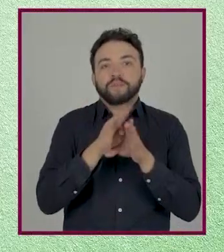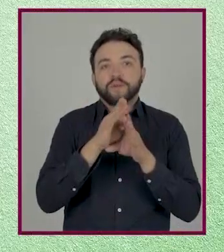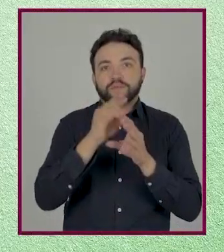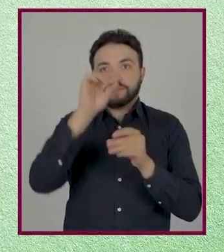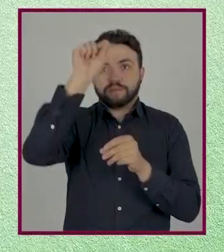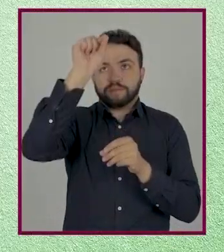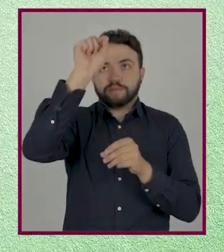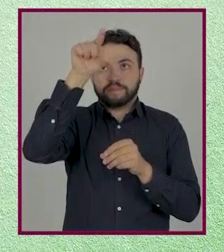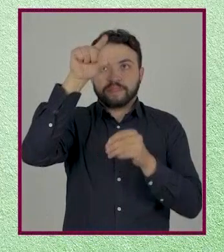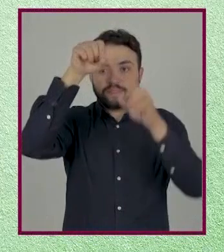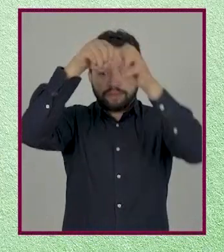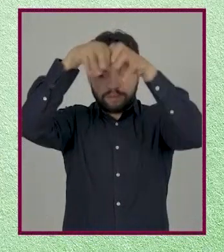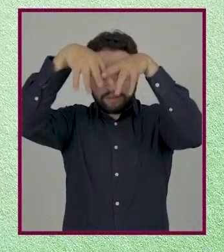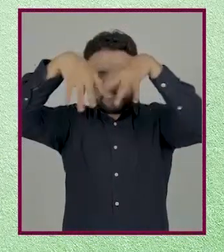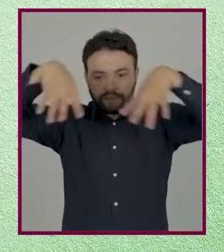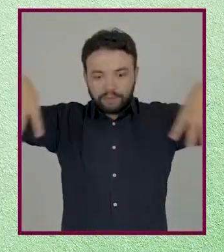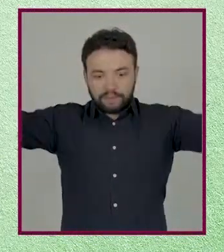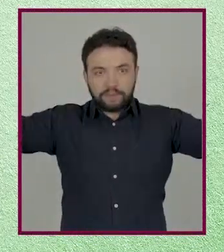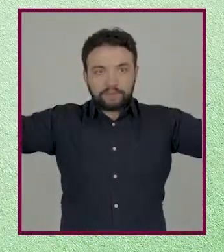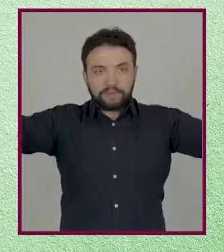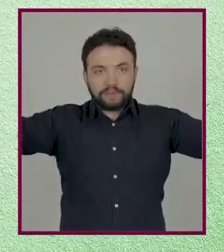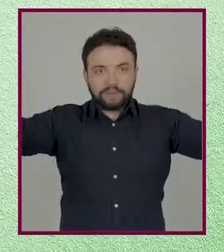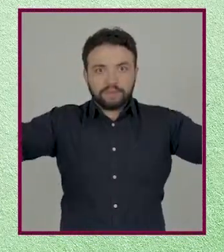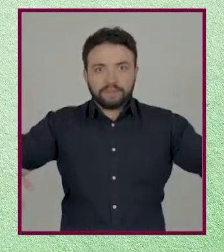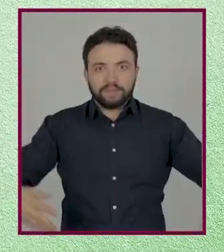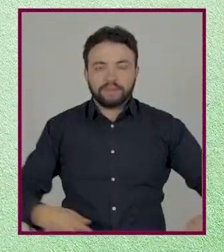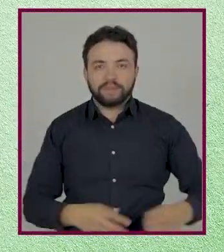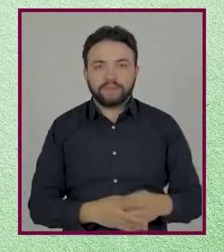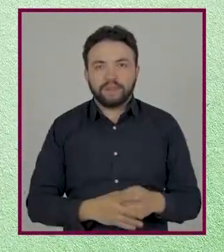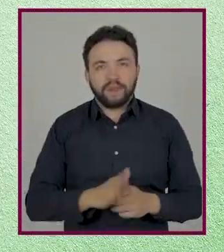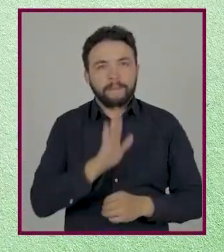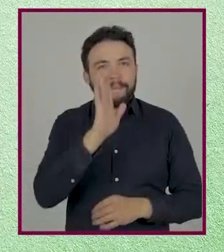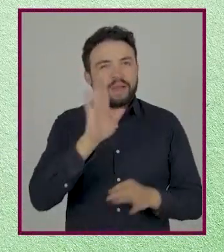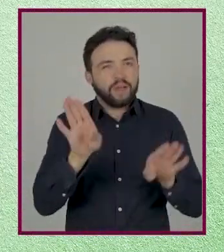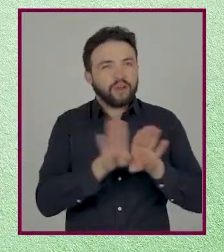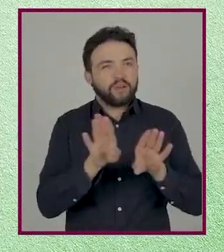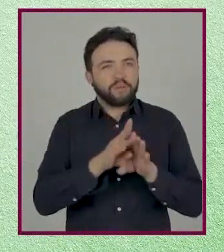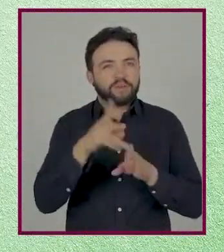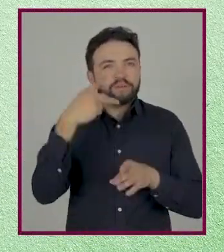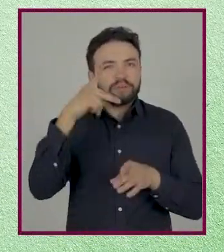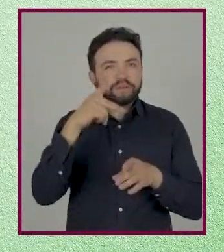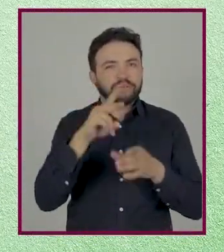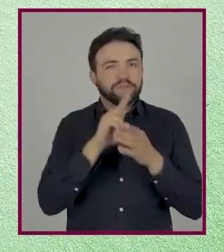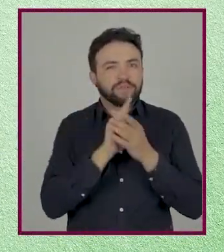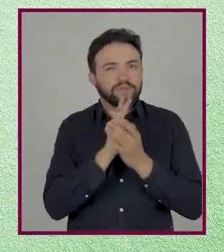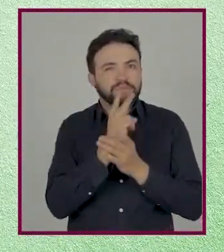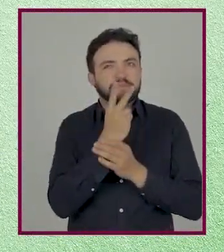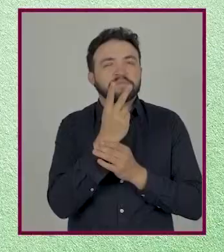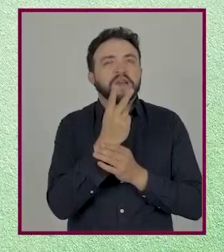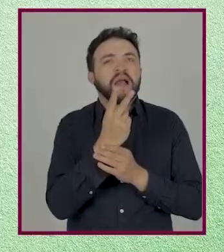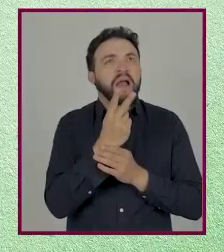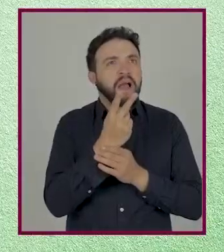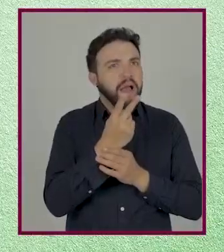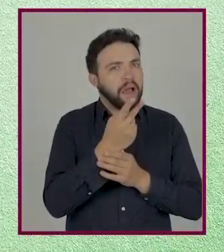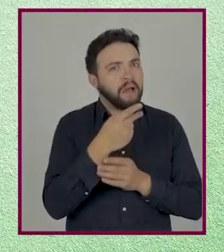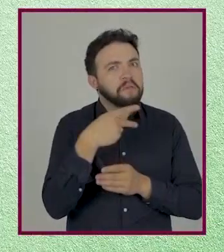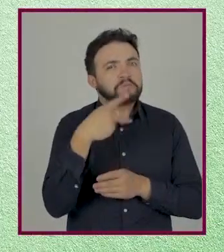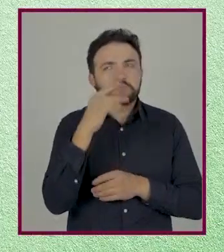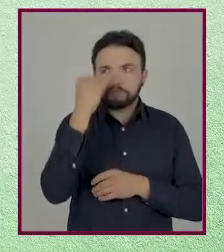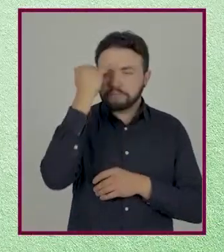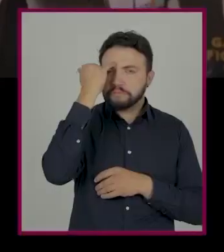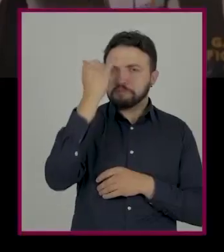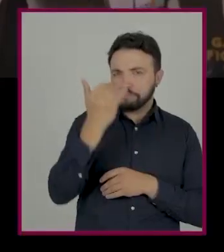porque está la semilla, que es el tema central, y las demás que se van desprendiendo, como sus